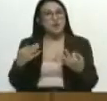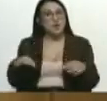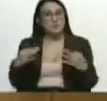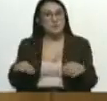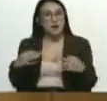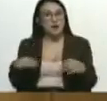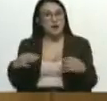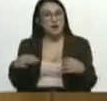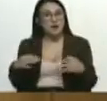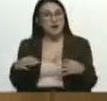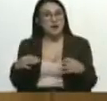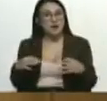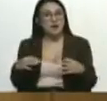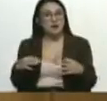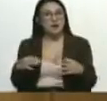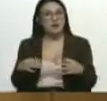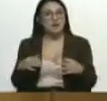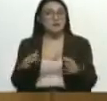decentes o más